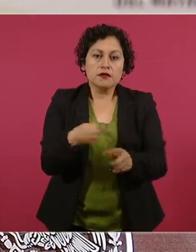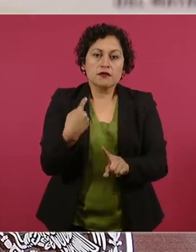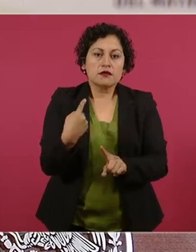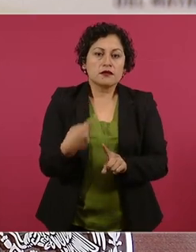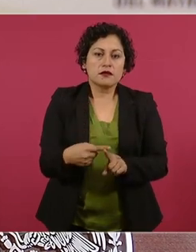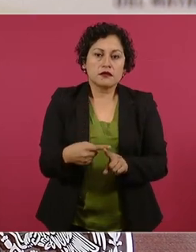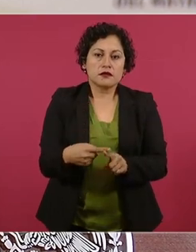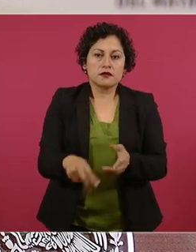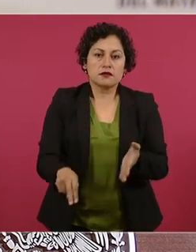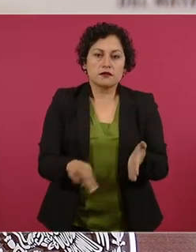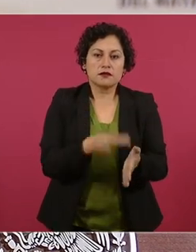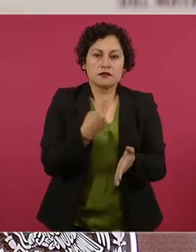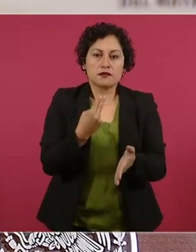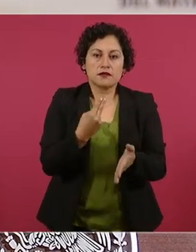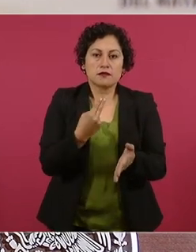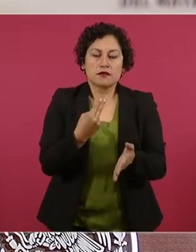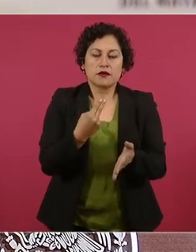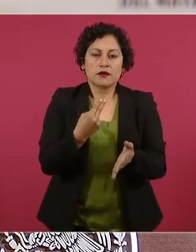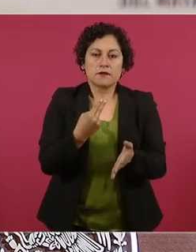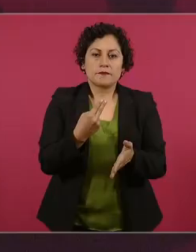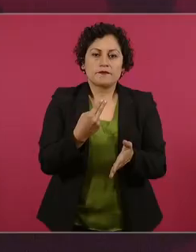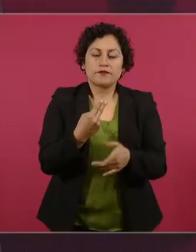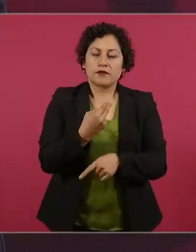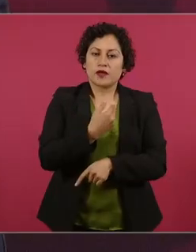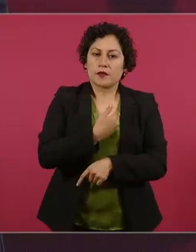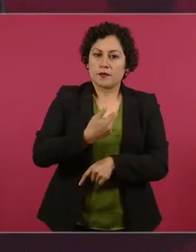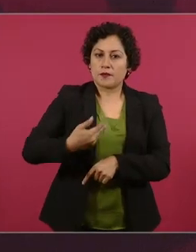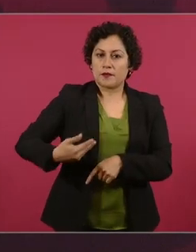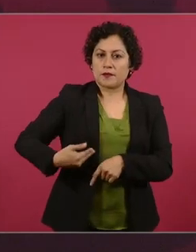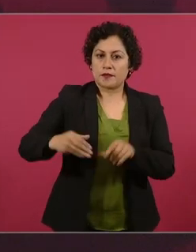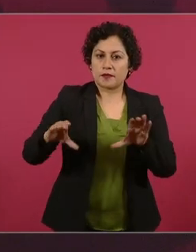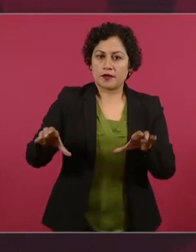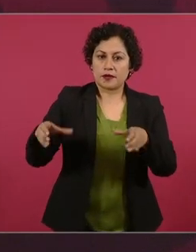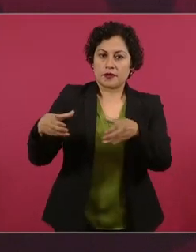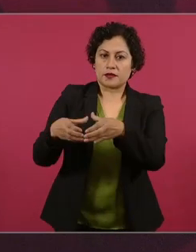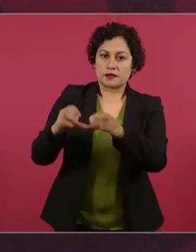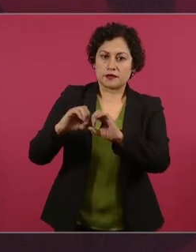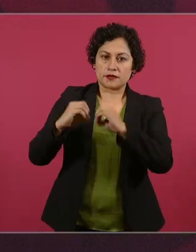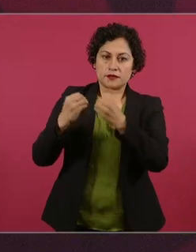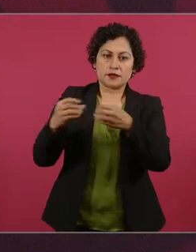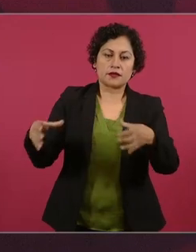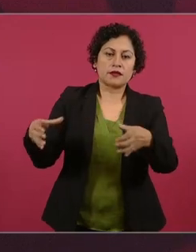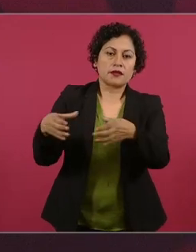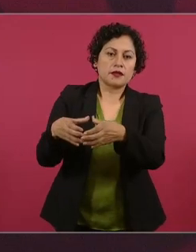presidente de esta organización